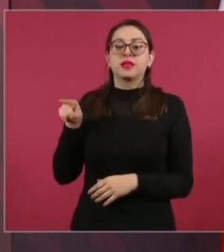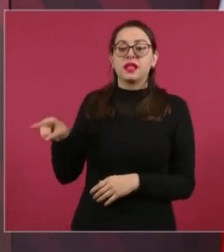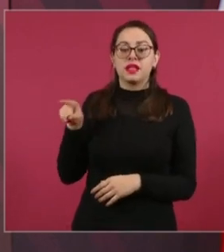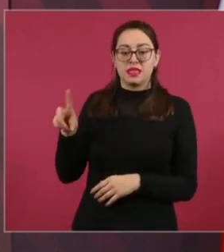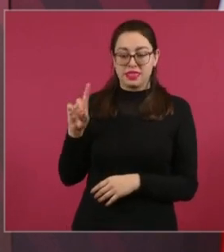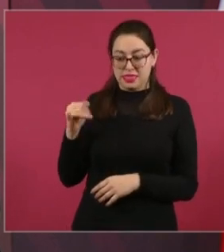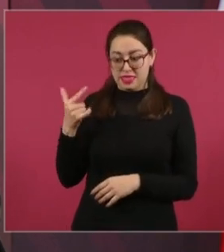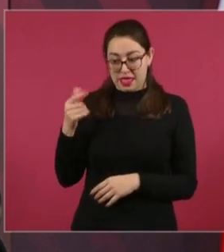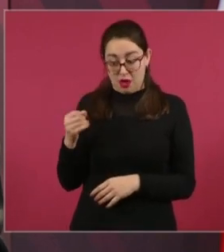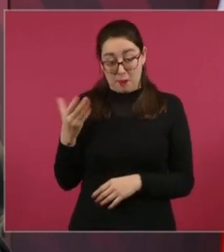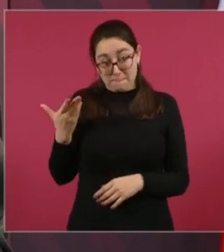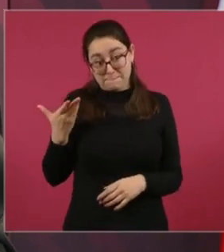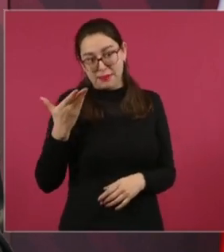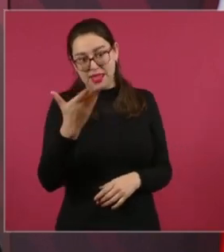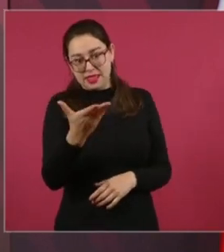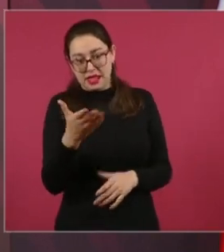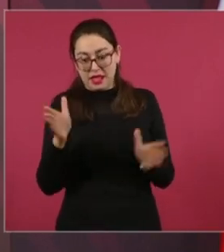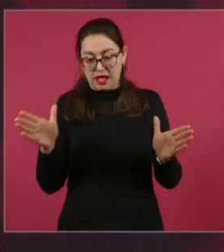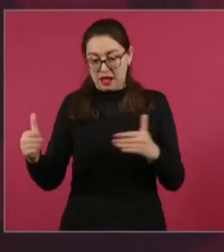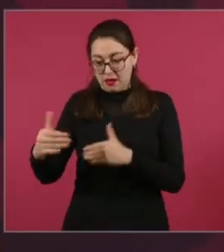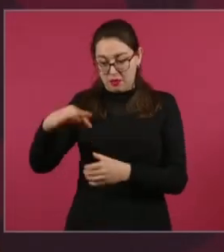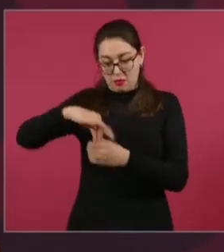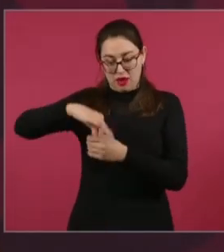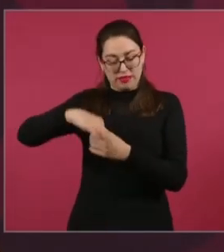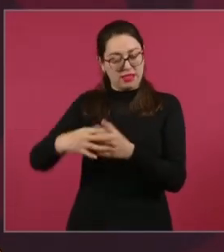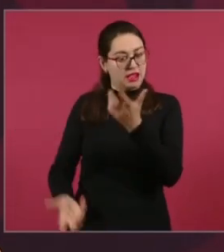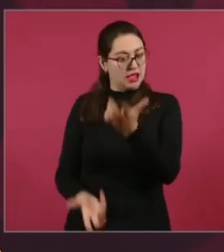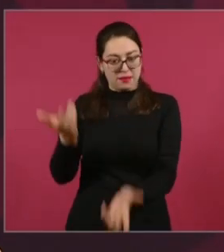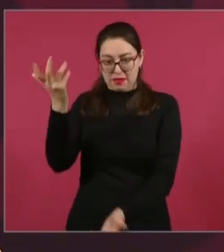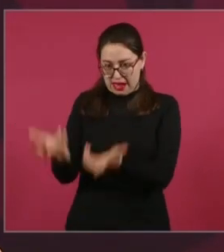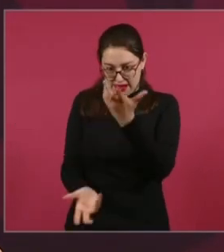quemaran las boletas del 88